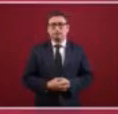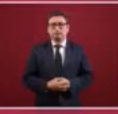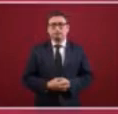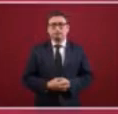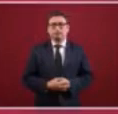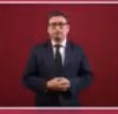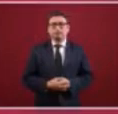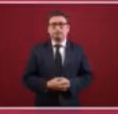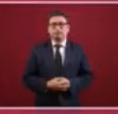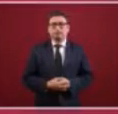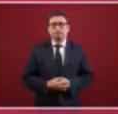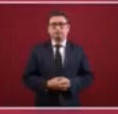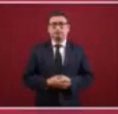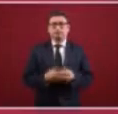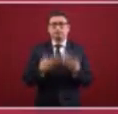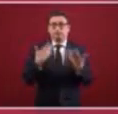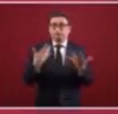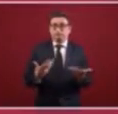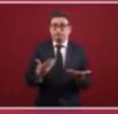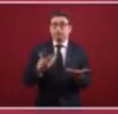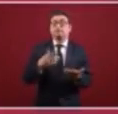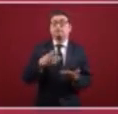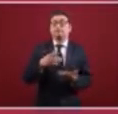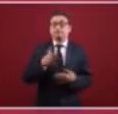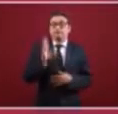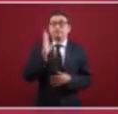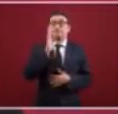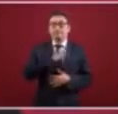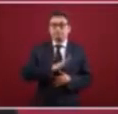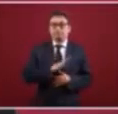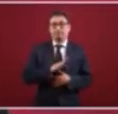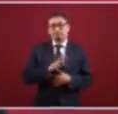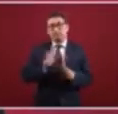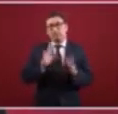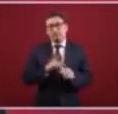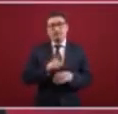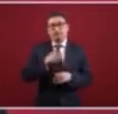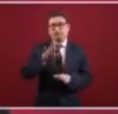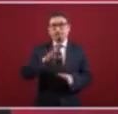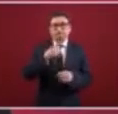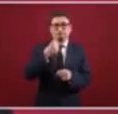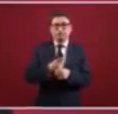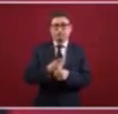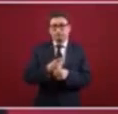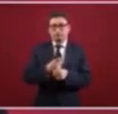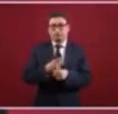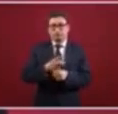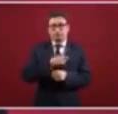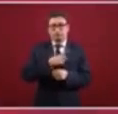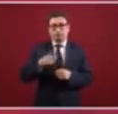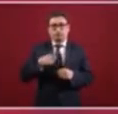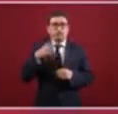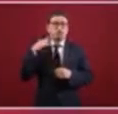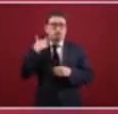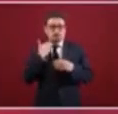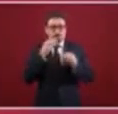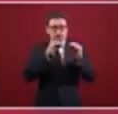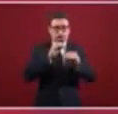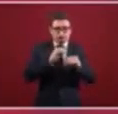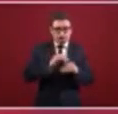Entonces, lo que está mal, o sea, bueno, primero que no debe de haber bots,